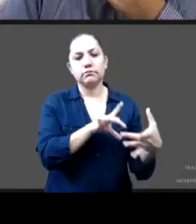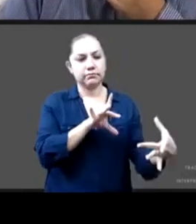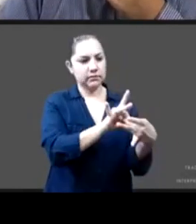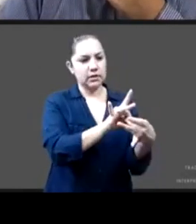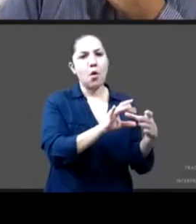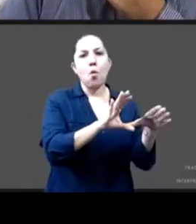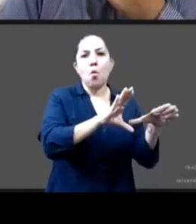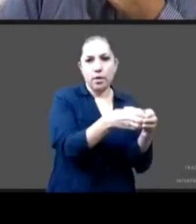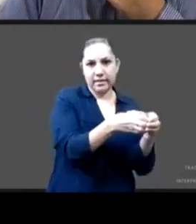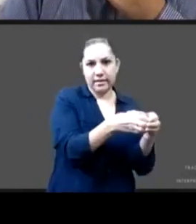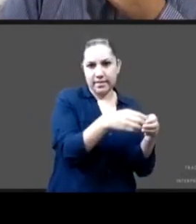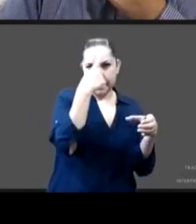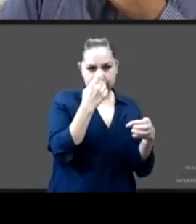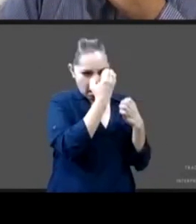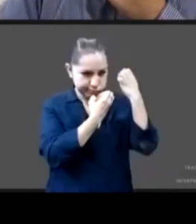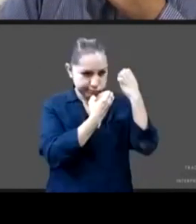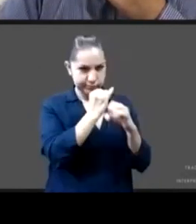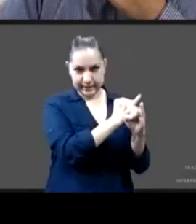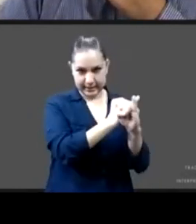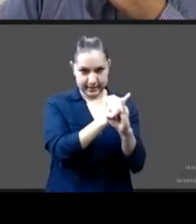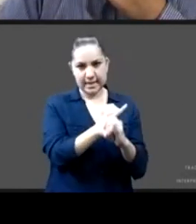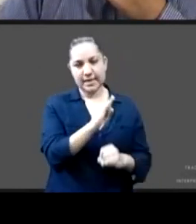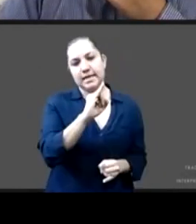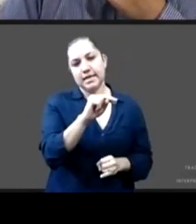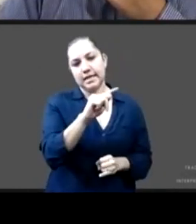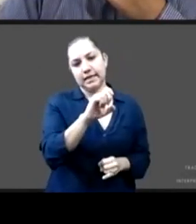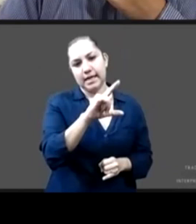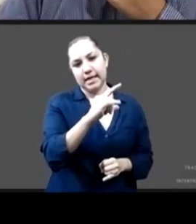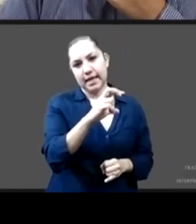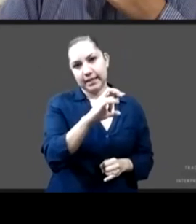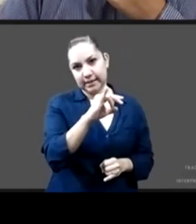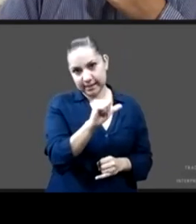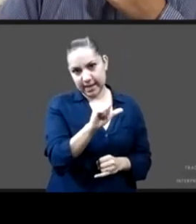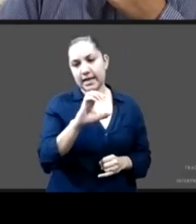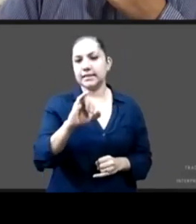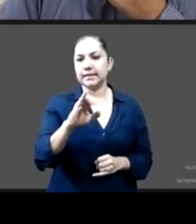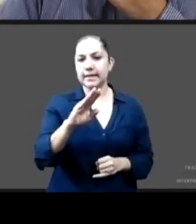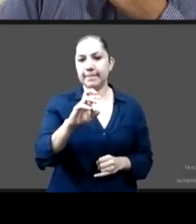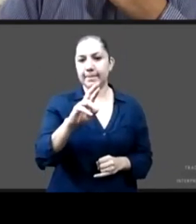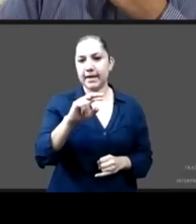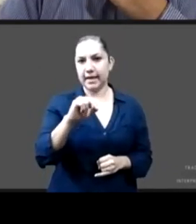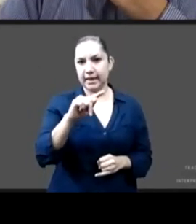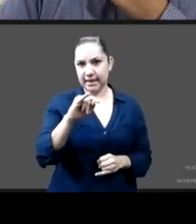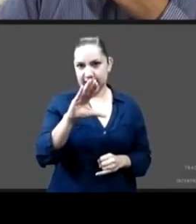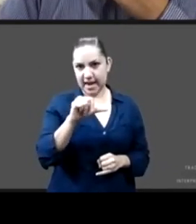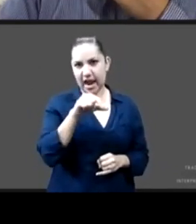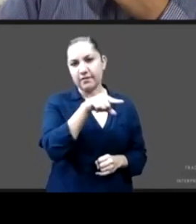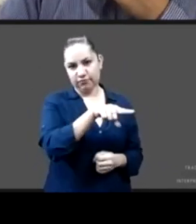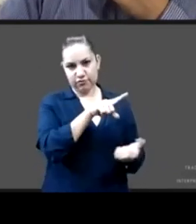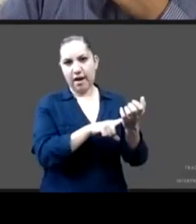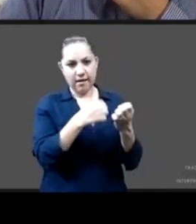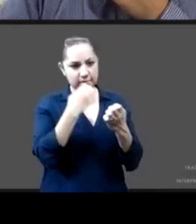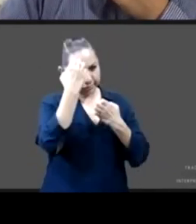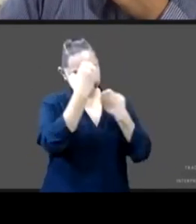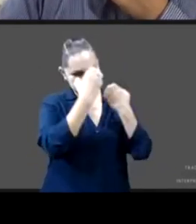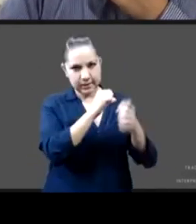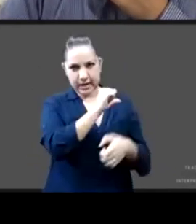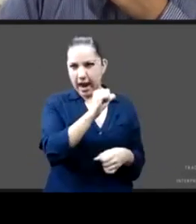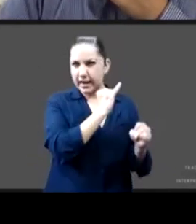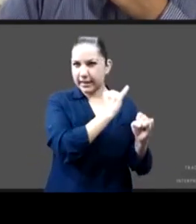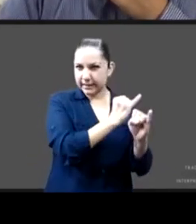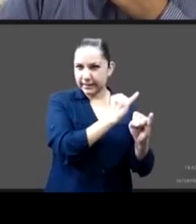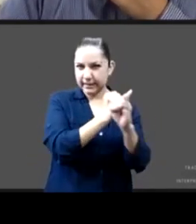todo el equipamiento que se ha estado adquiriendo y con todo lo que tiene que ver con la elaboración